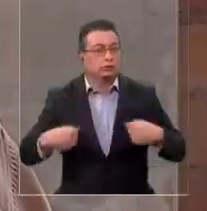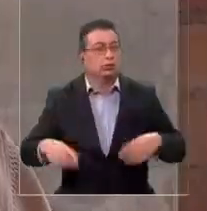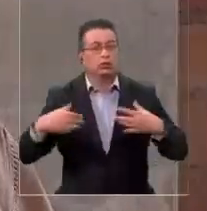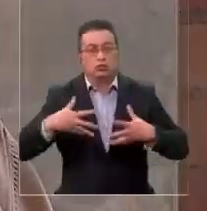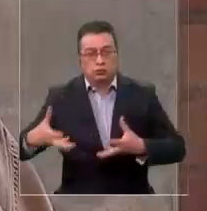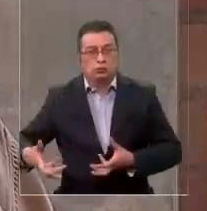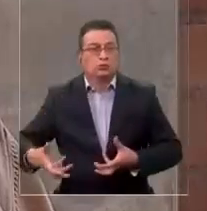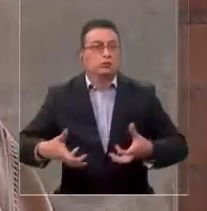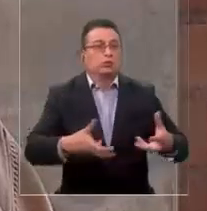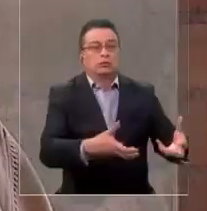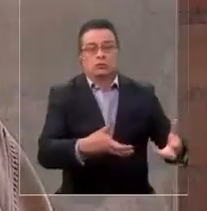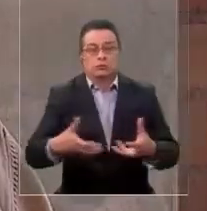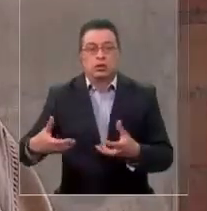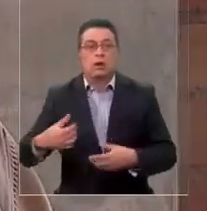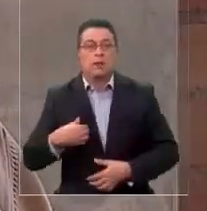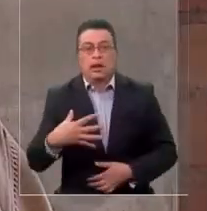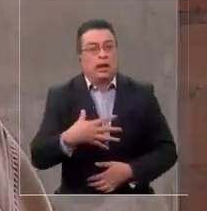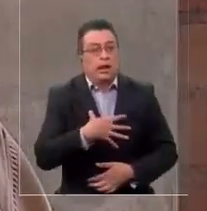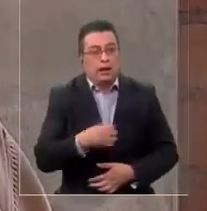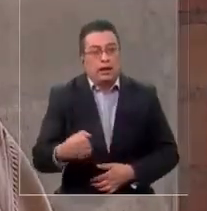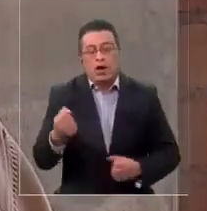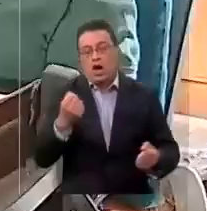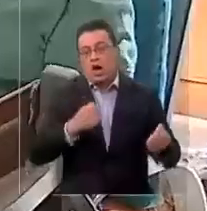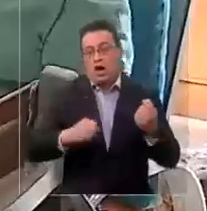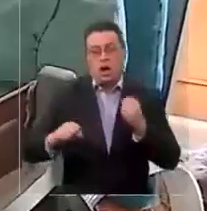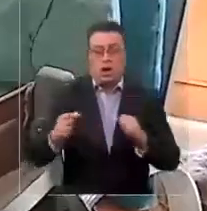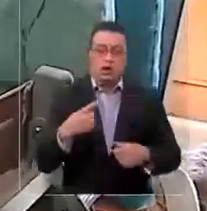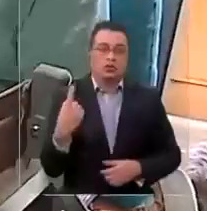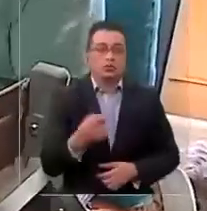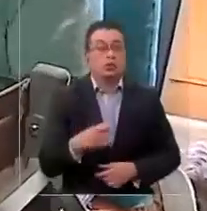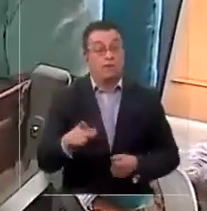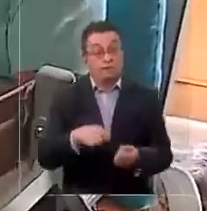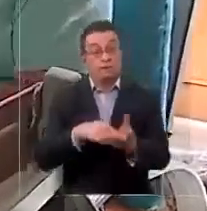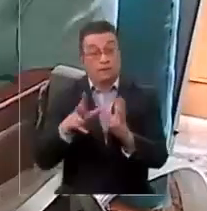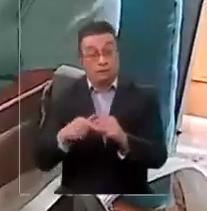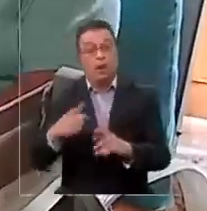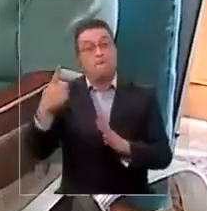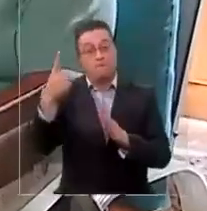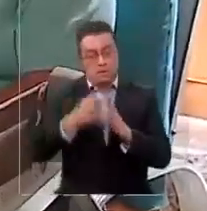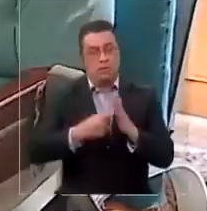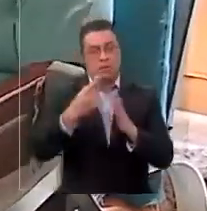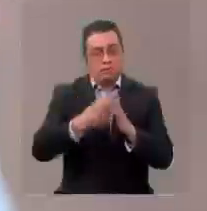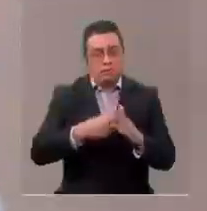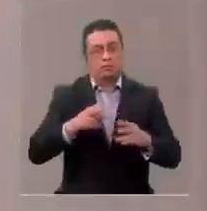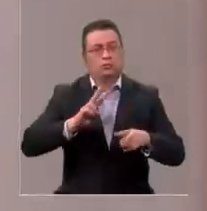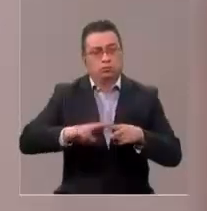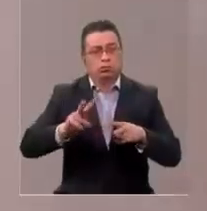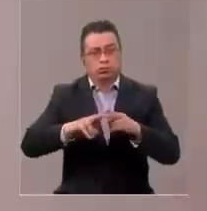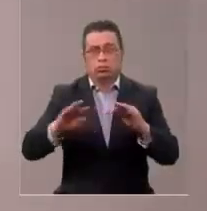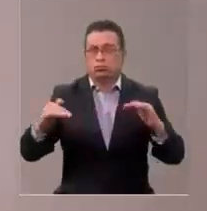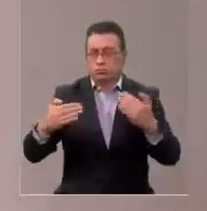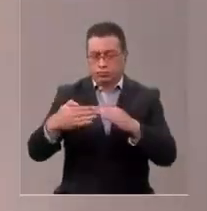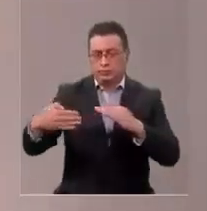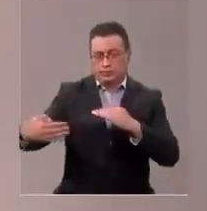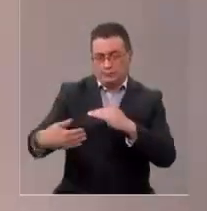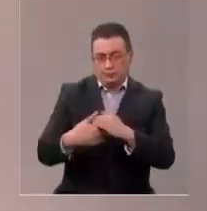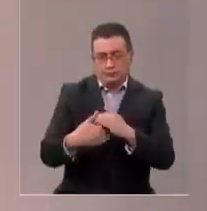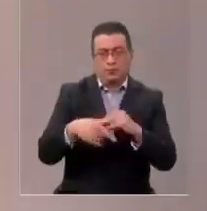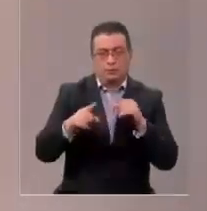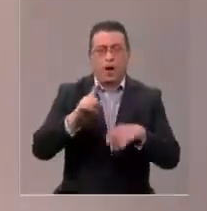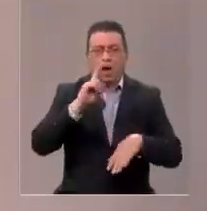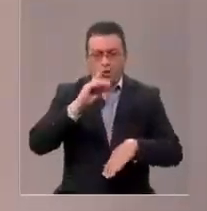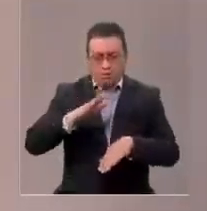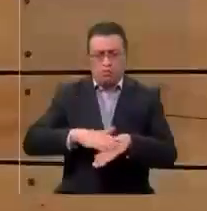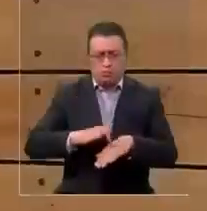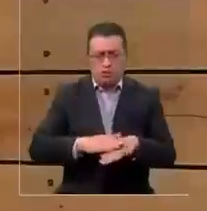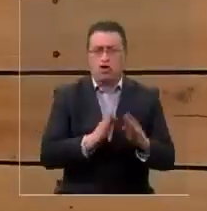por acá. En realidad mis hijos están pero desesperados. La familia estuvo meses planeando la construcción de este acceso del que dicen tienen los